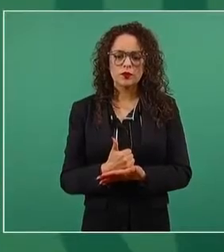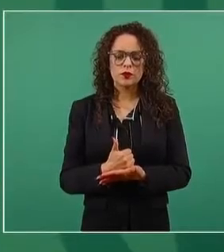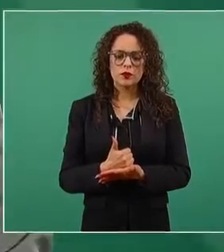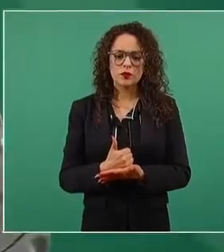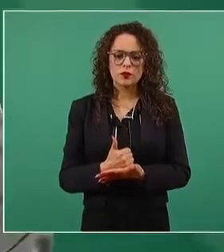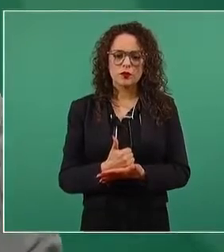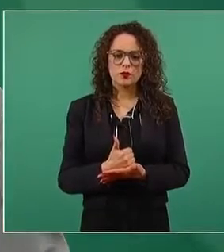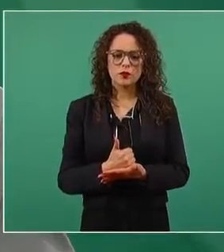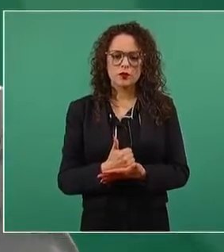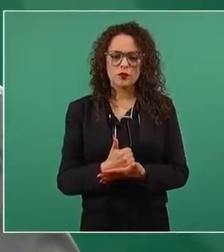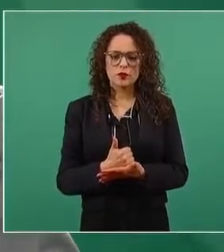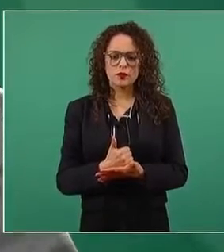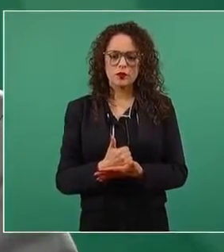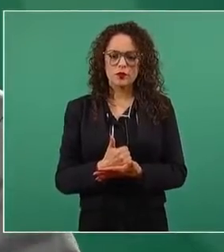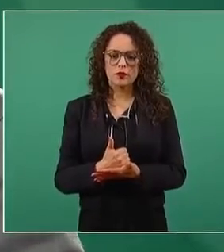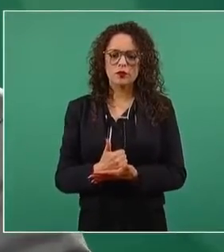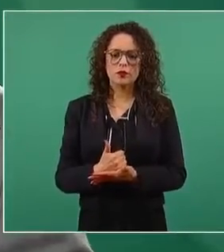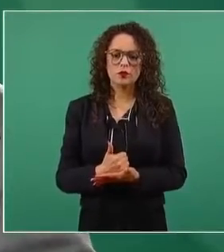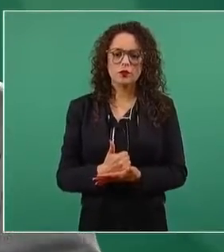porque